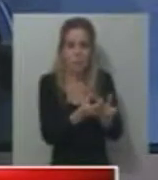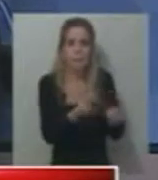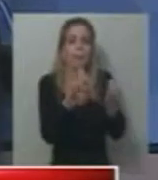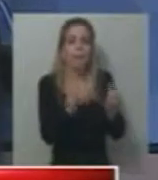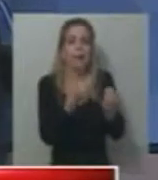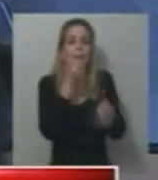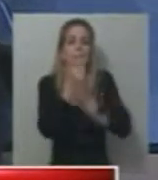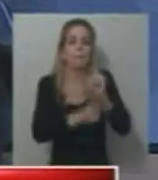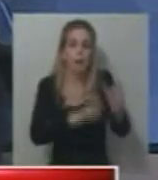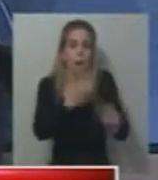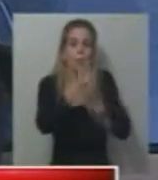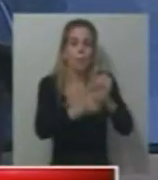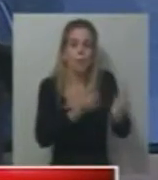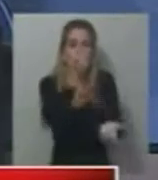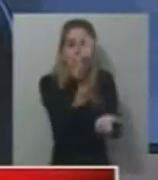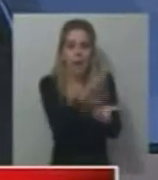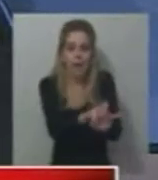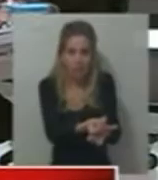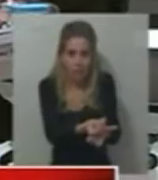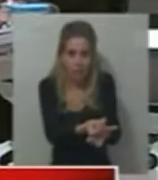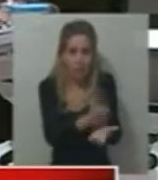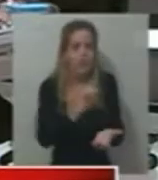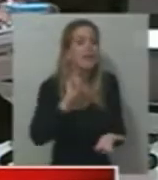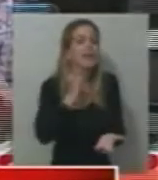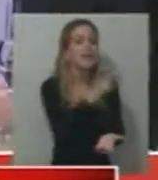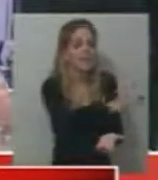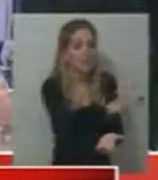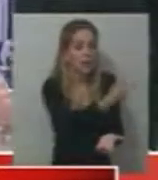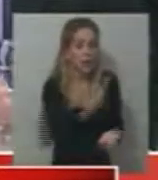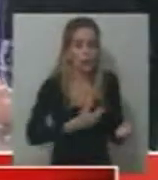visibilice su gestión en Entre Ríos y para que empiece a mostrarse rumbo al 2015. Muy bien.